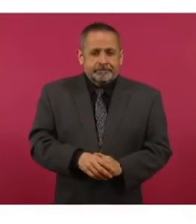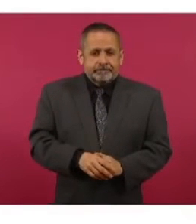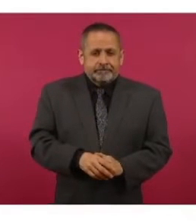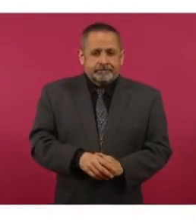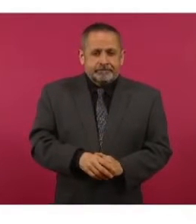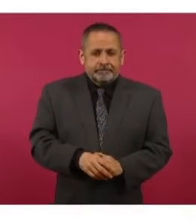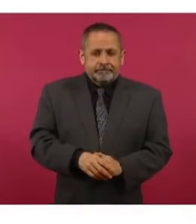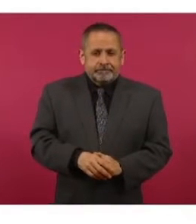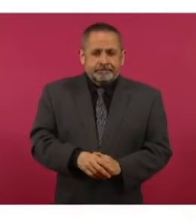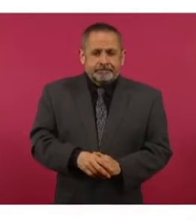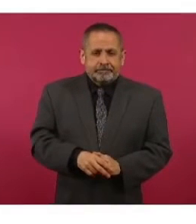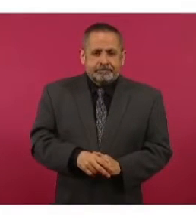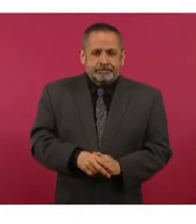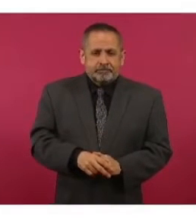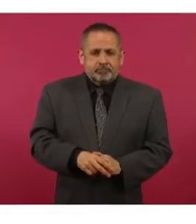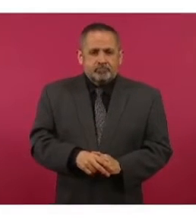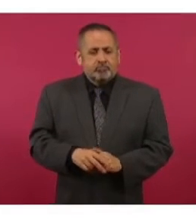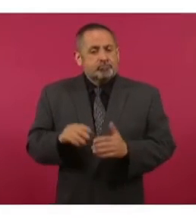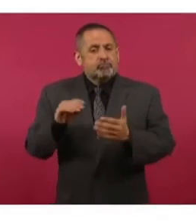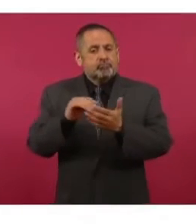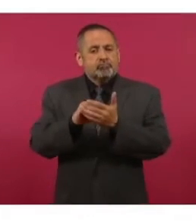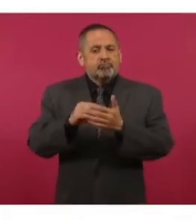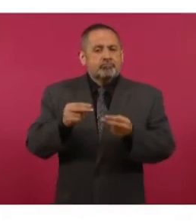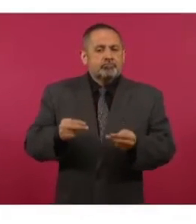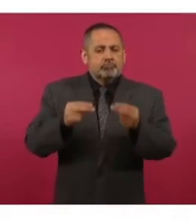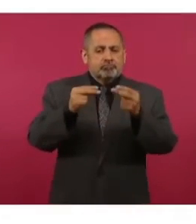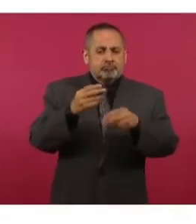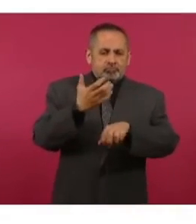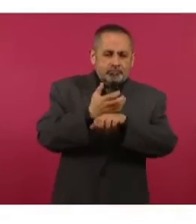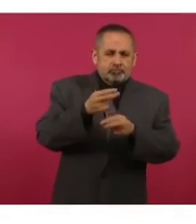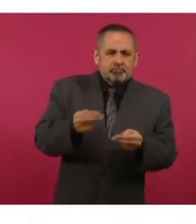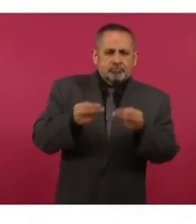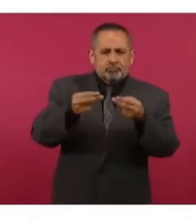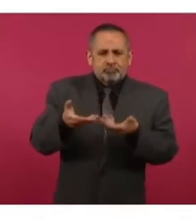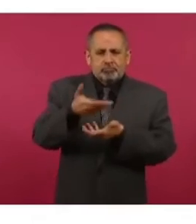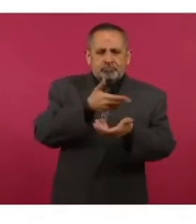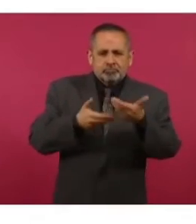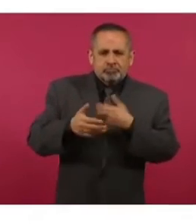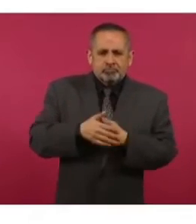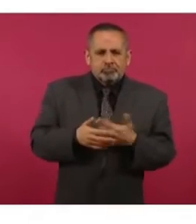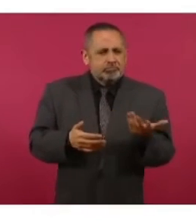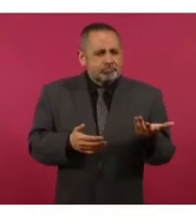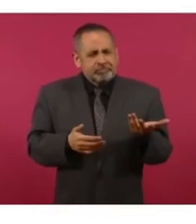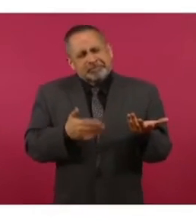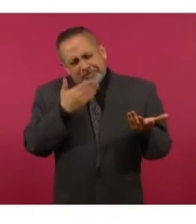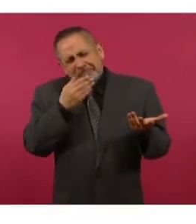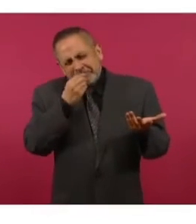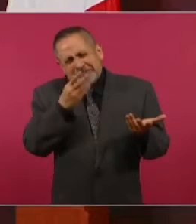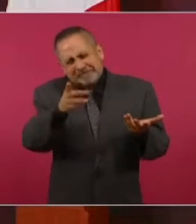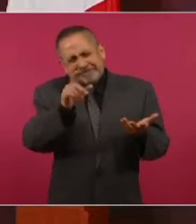también. Impone récord el comercio México-Estados Unidos. Está buena pues, pero